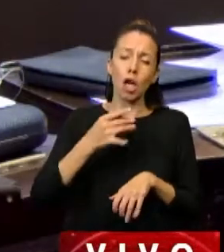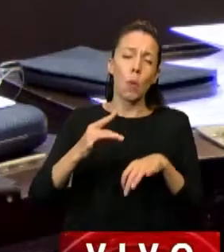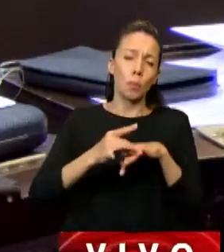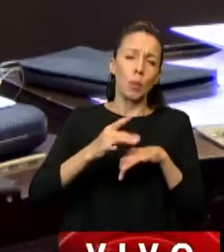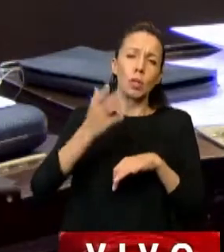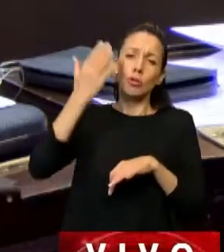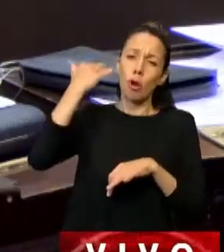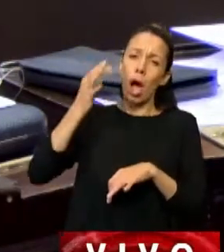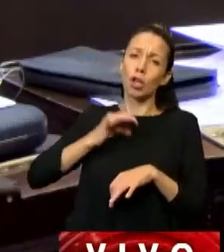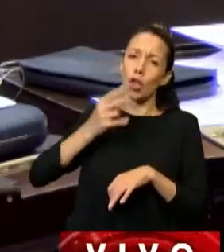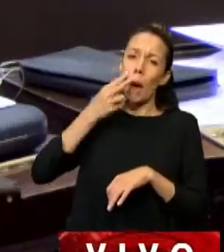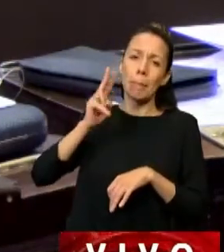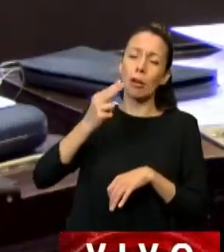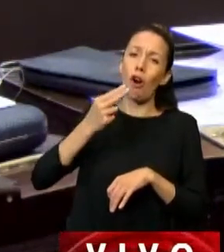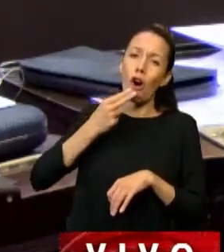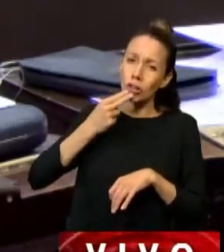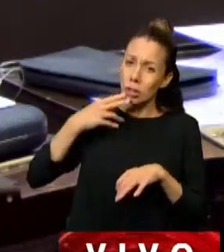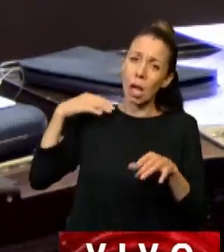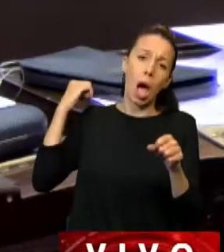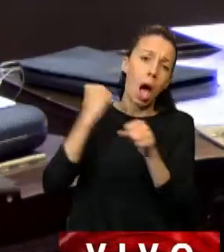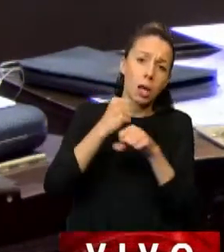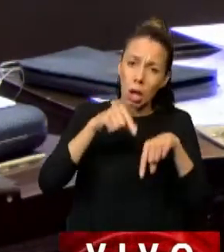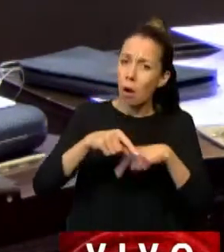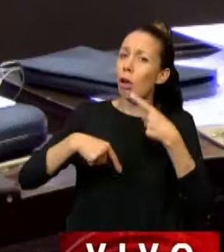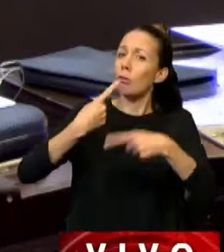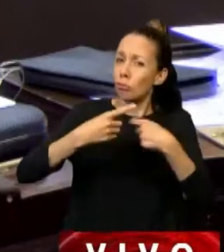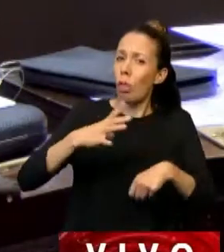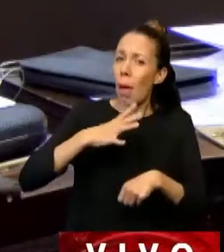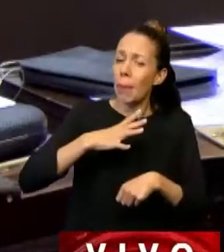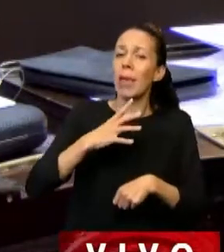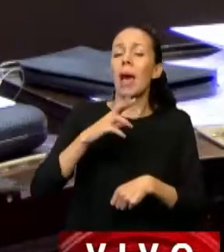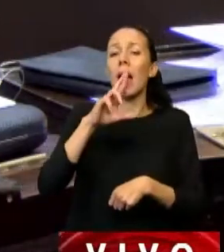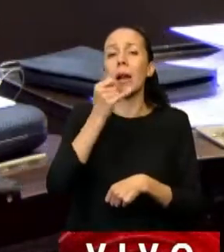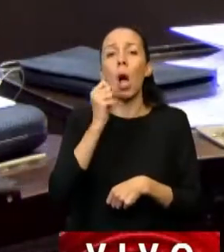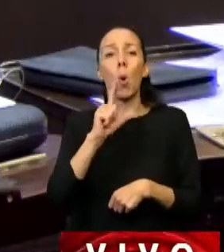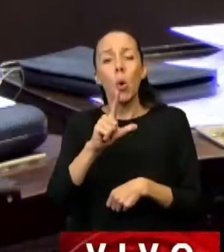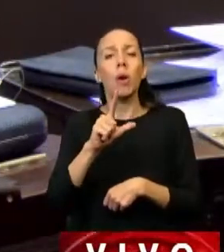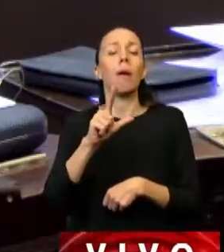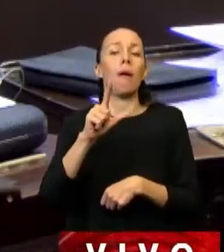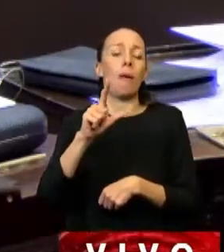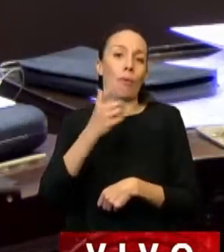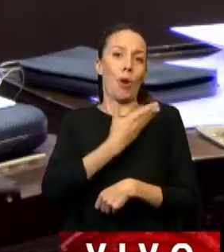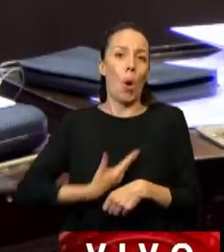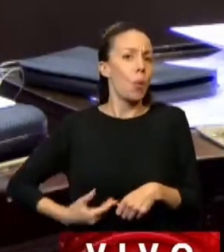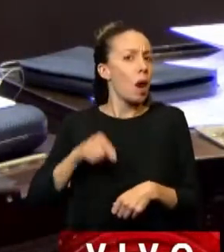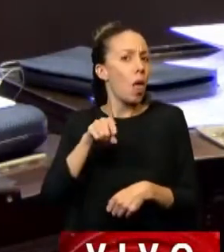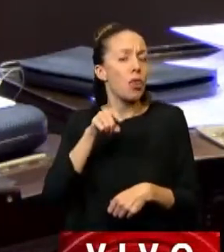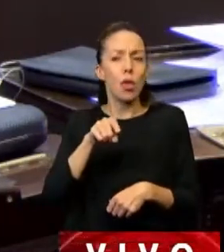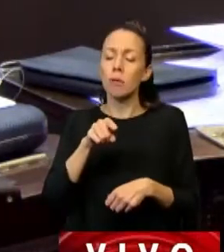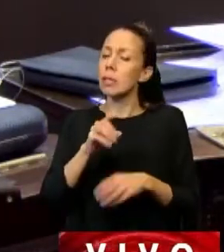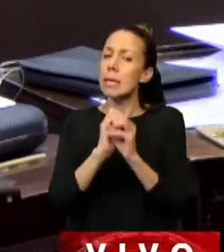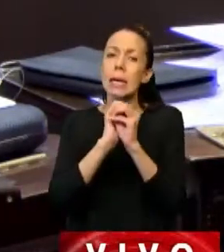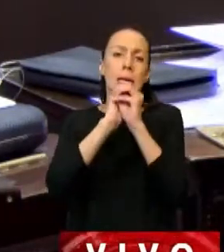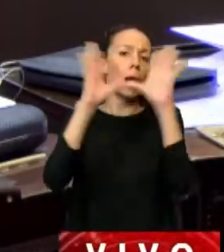año 2011-12 y hoy continuado por Raúl Jalil, donde las políticas fueron claras y precisas,